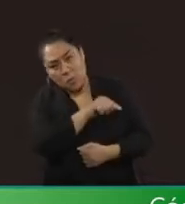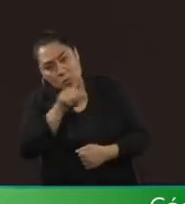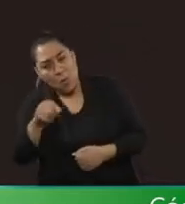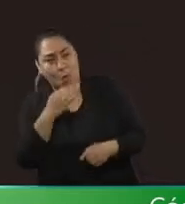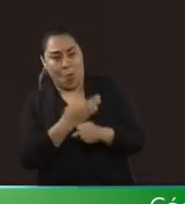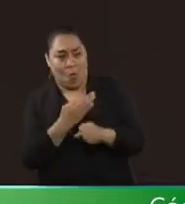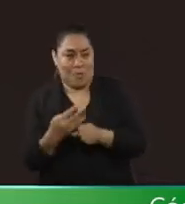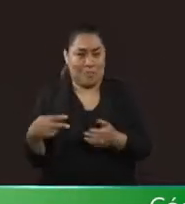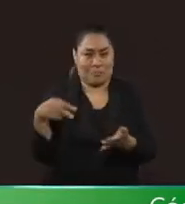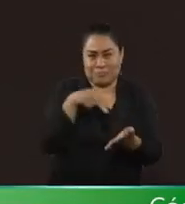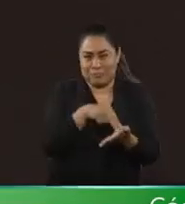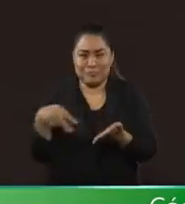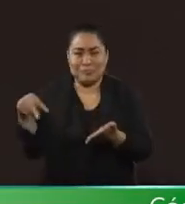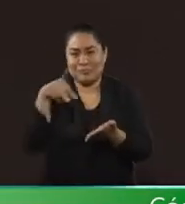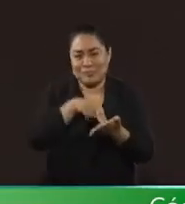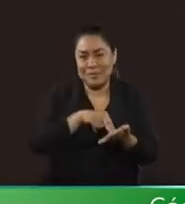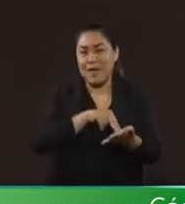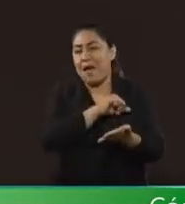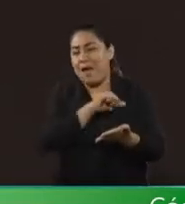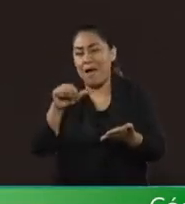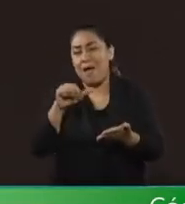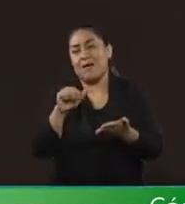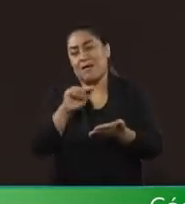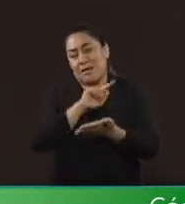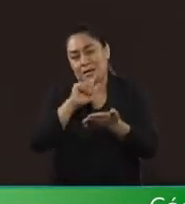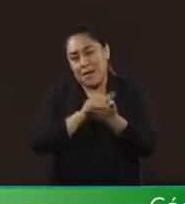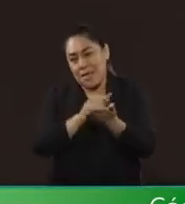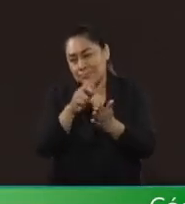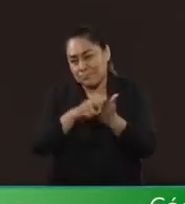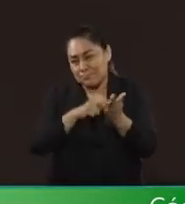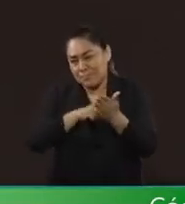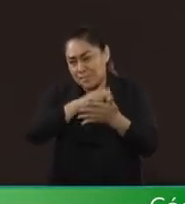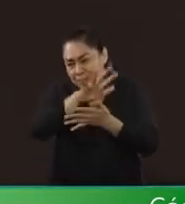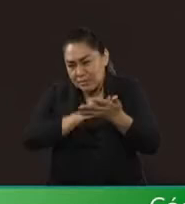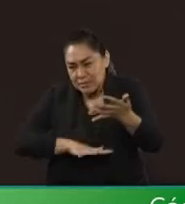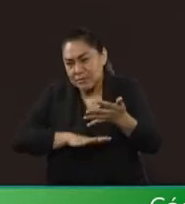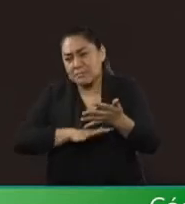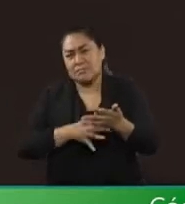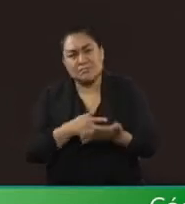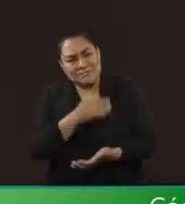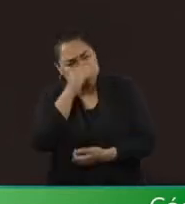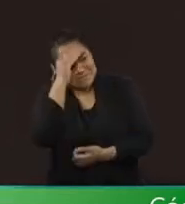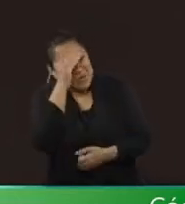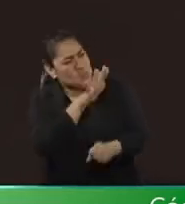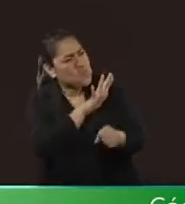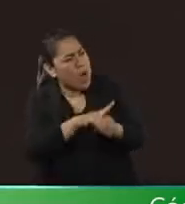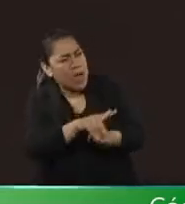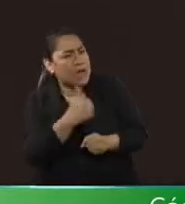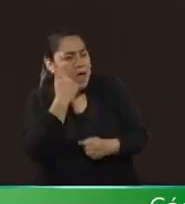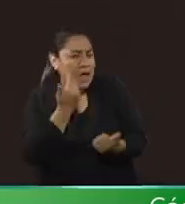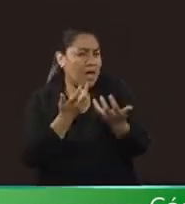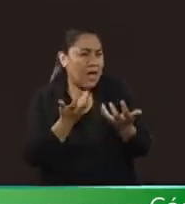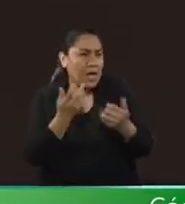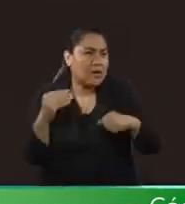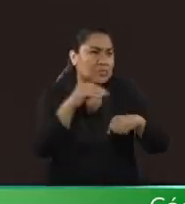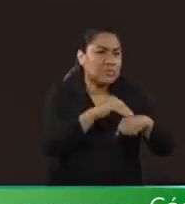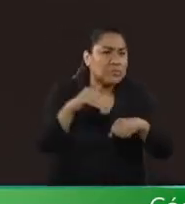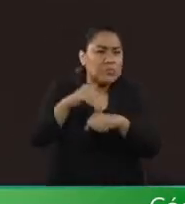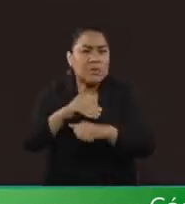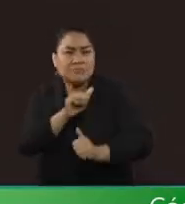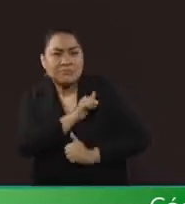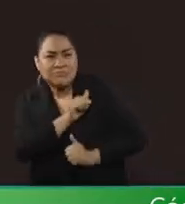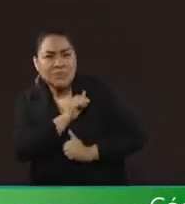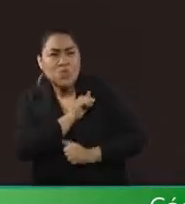intervenciones, en lo general y en lo particular, exactamente qué quieren militarizar y precisen qué no se va